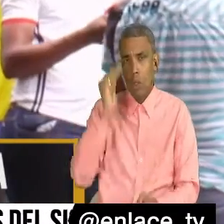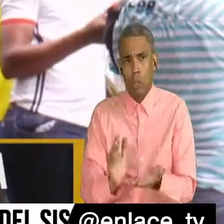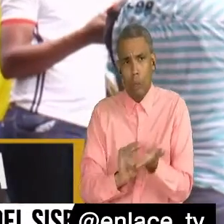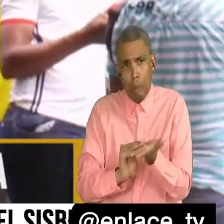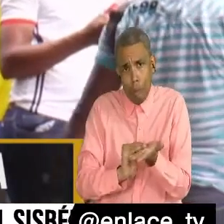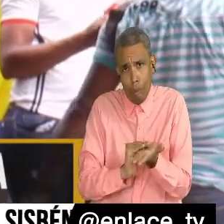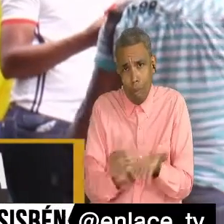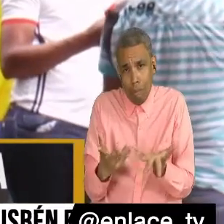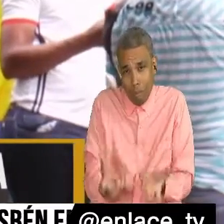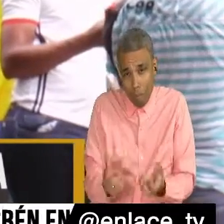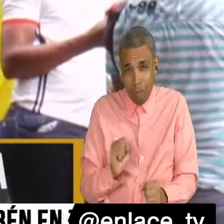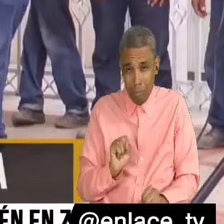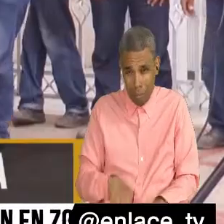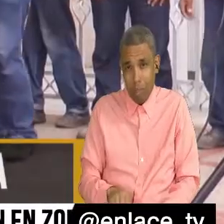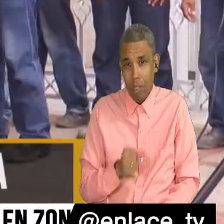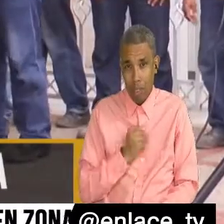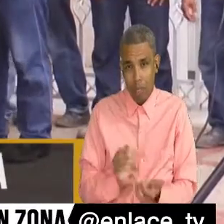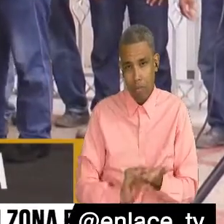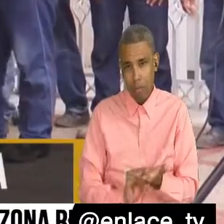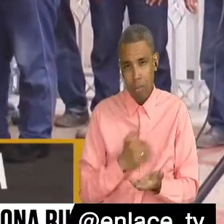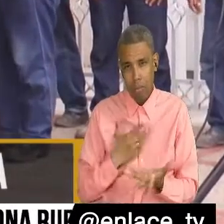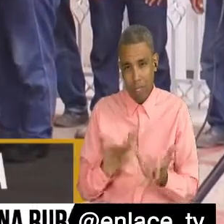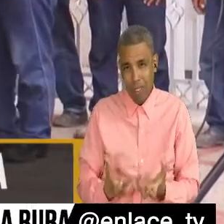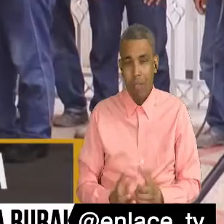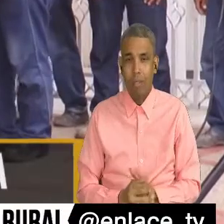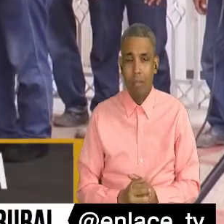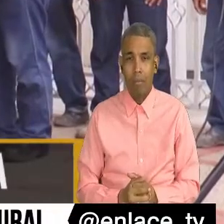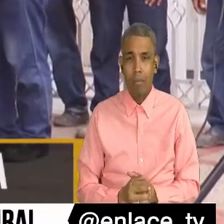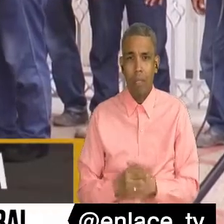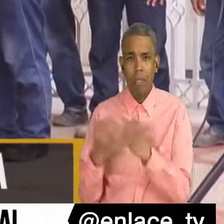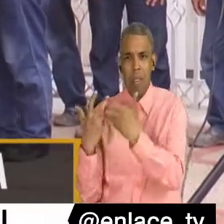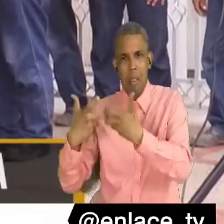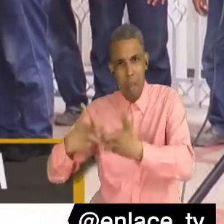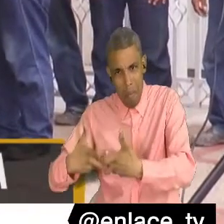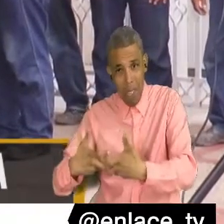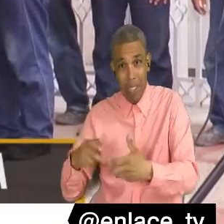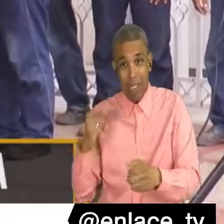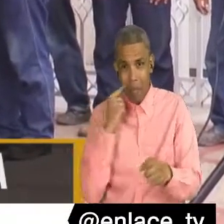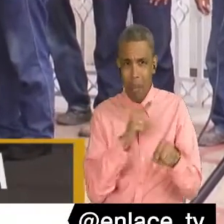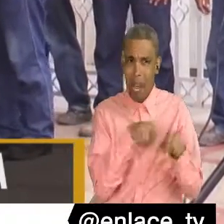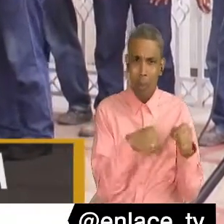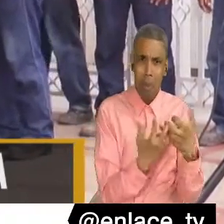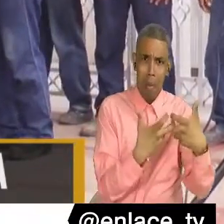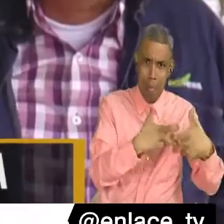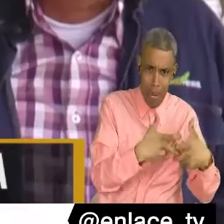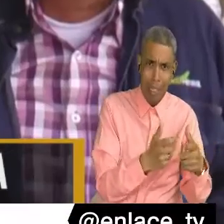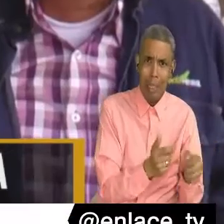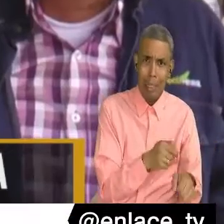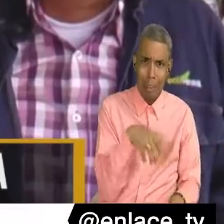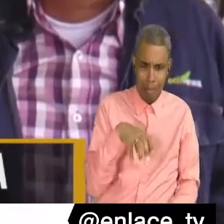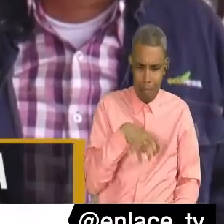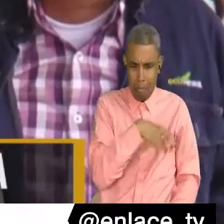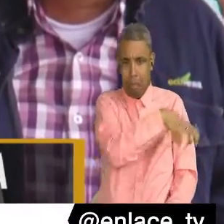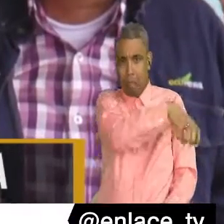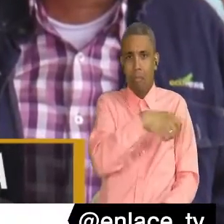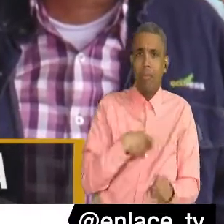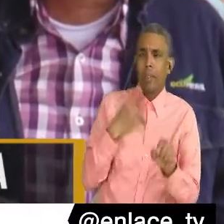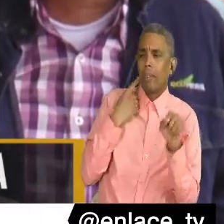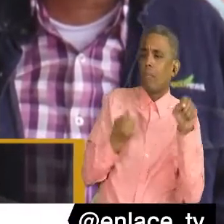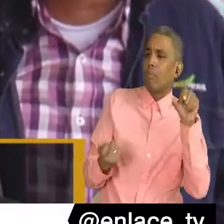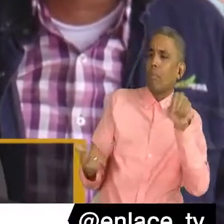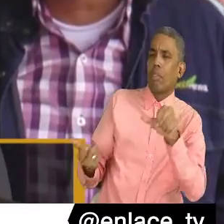nosotros poder solucionar esos inconvenientes. Para algunos proveedores de Mota Engil, la crisis también los ha golpeado. Bueno, la preocupación mía es que yo tengo